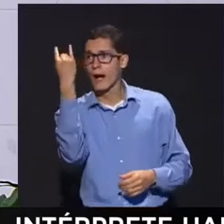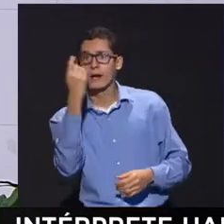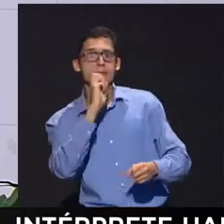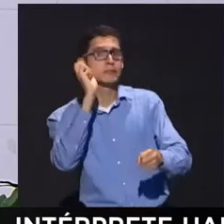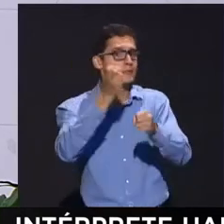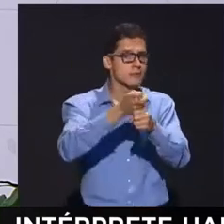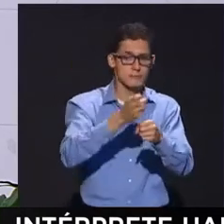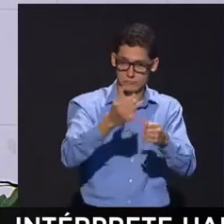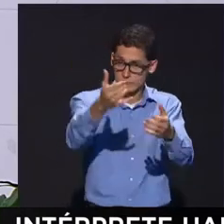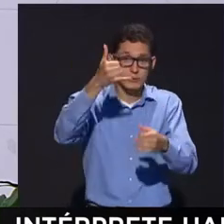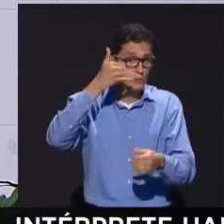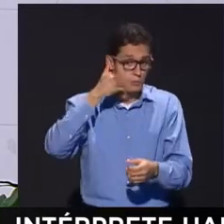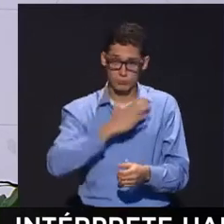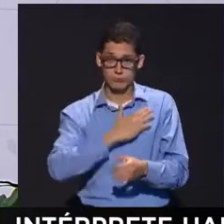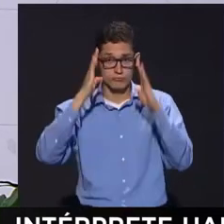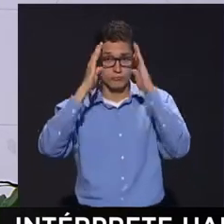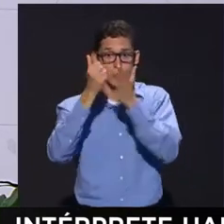a decir